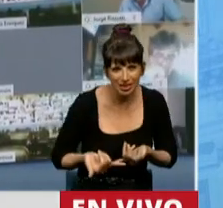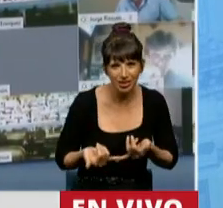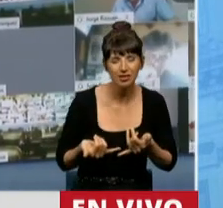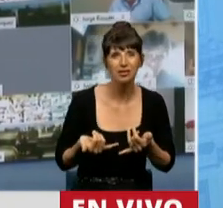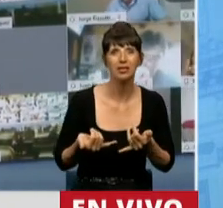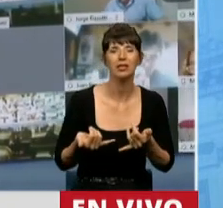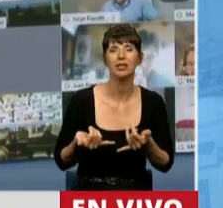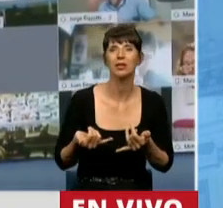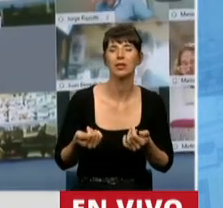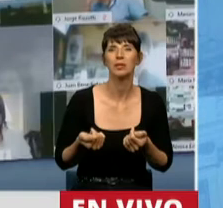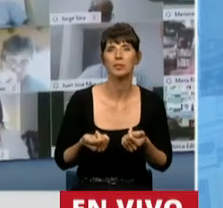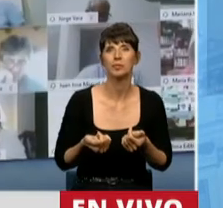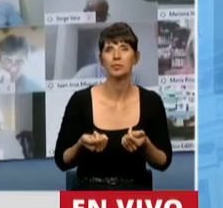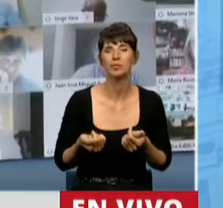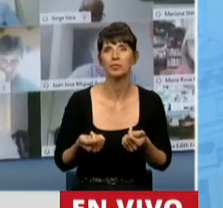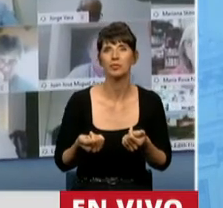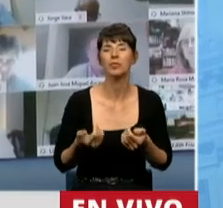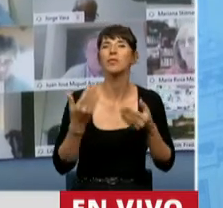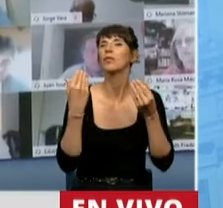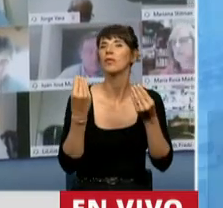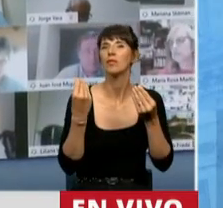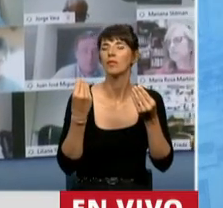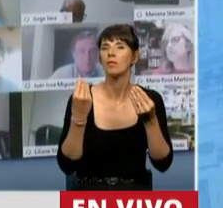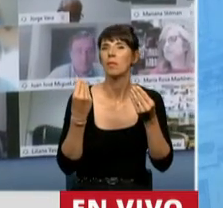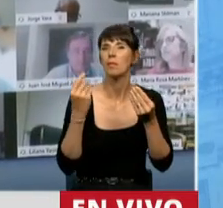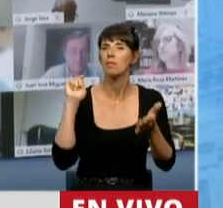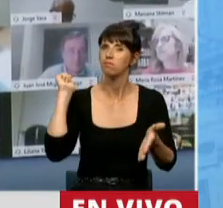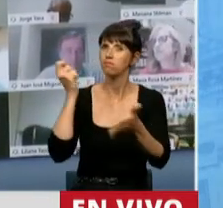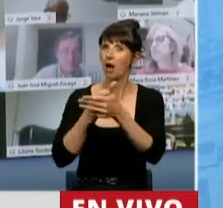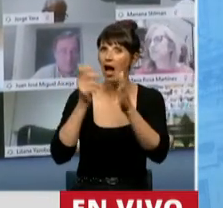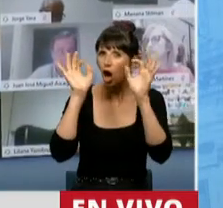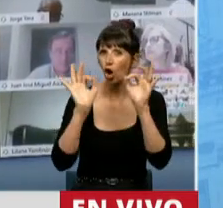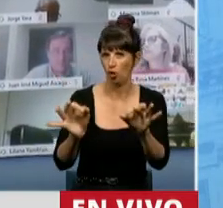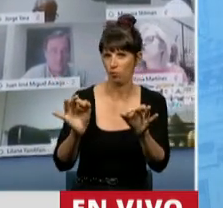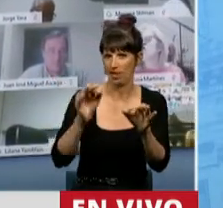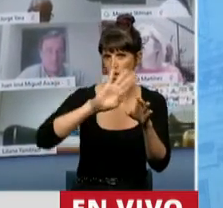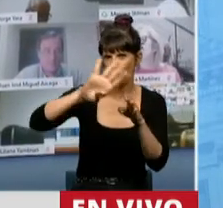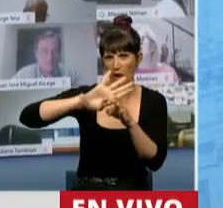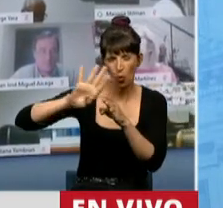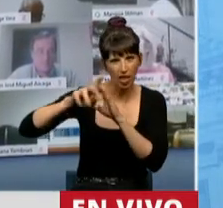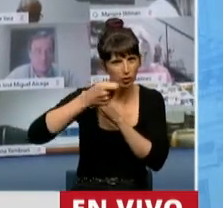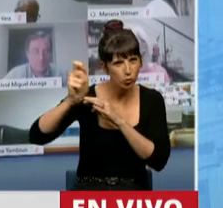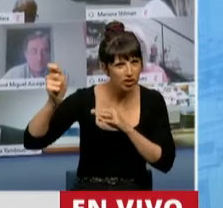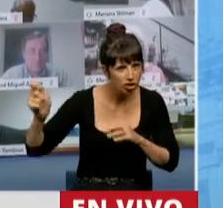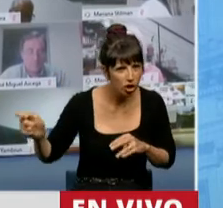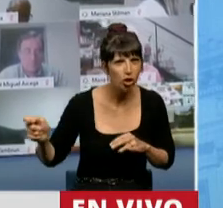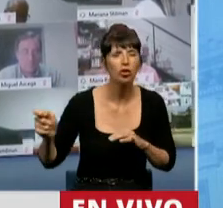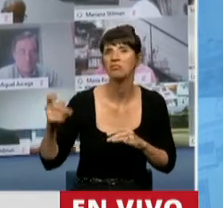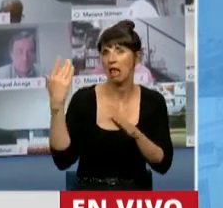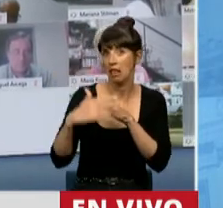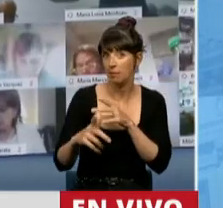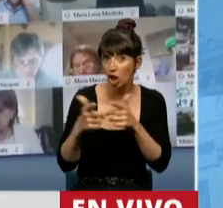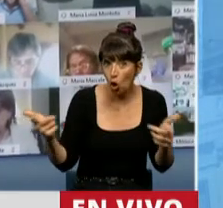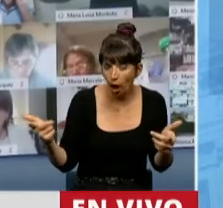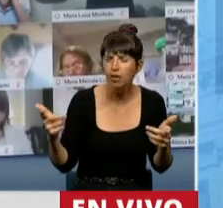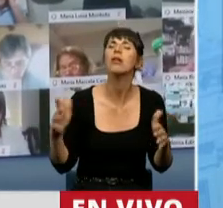ha comprometido a cubrir la totalidad de estos compromisos y sin límites, bueno,